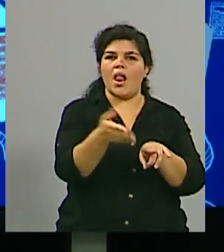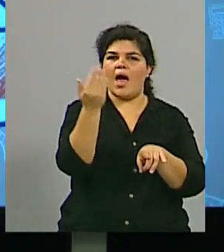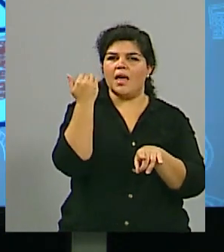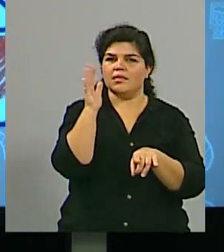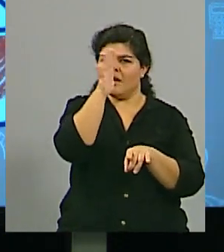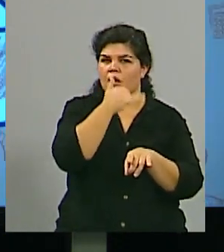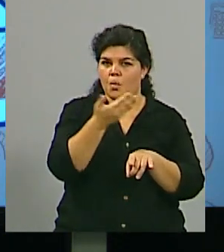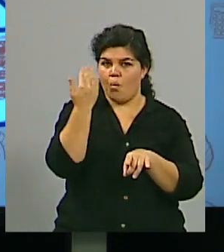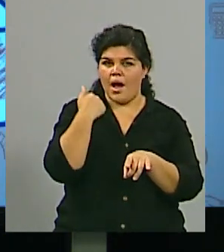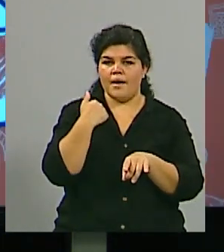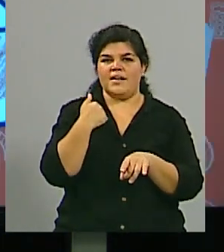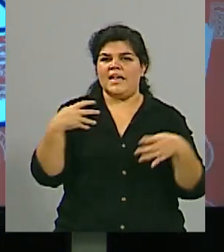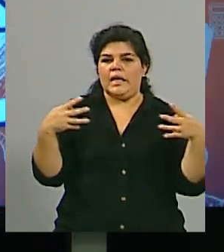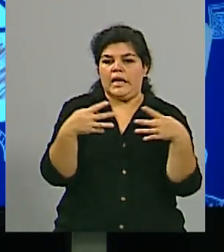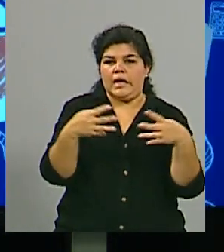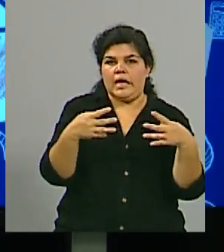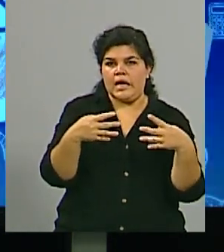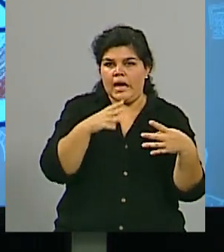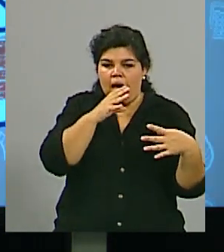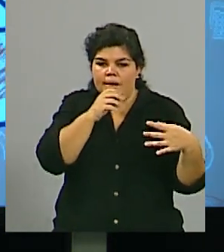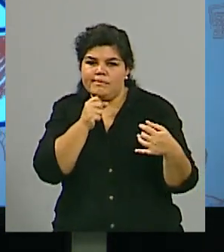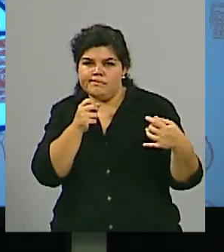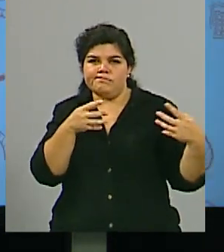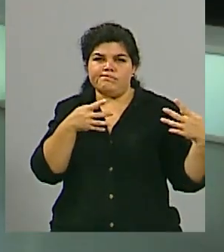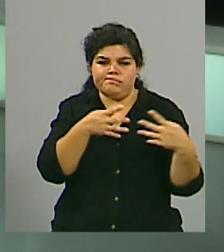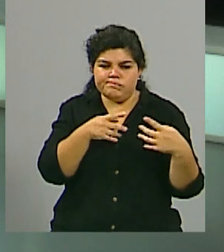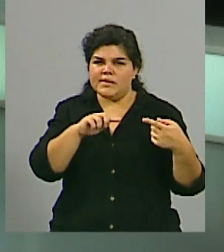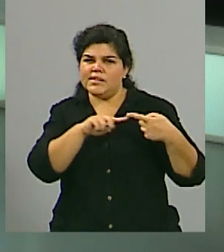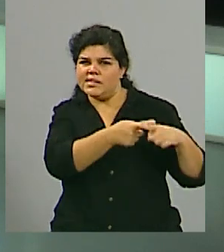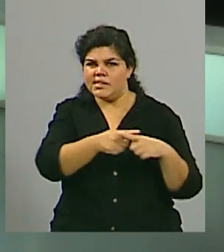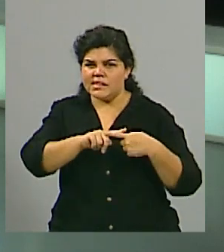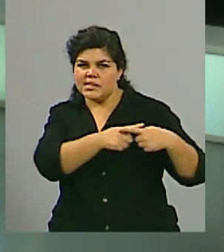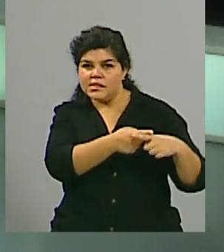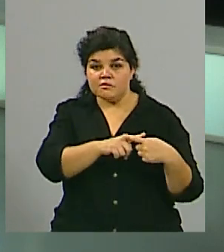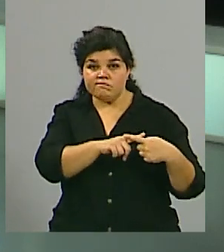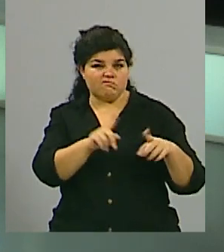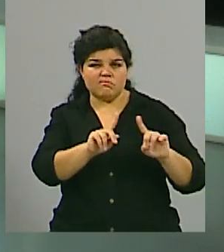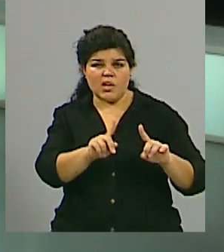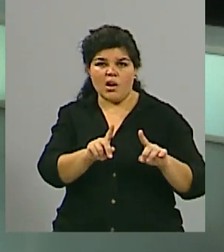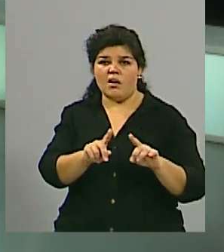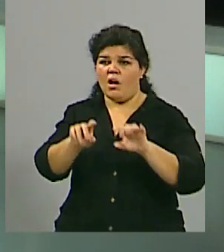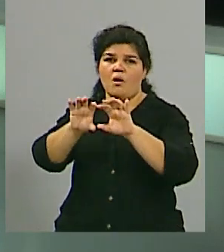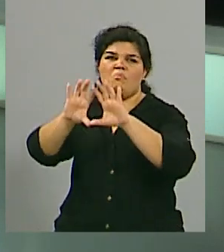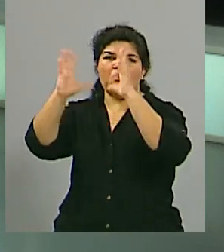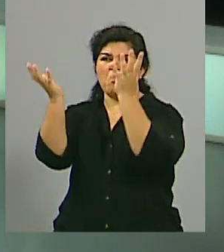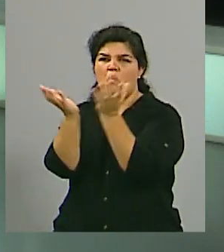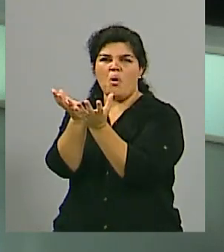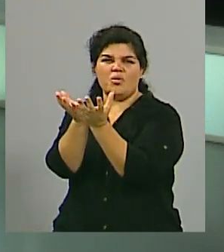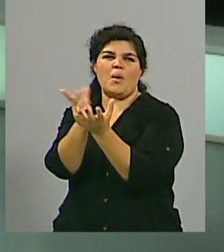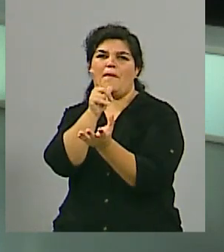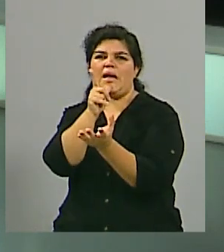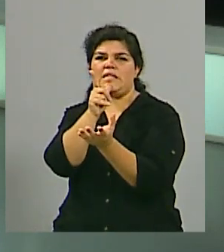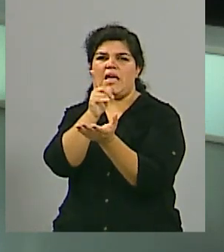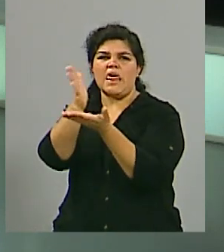la Guerra Fría, porque principalmente no hay dos mundos que estén disputándose el mundo, valga la cierta repetición,